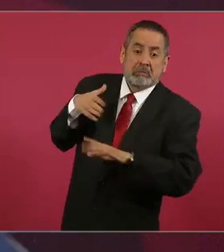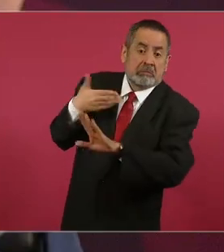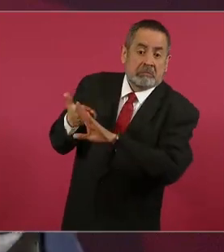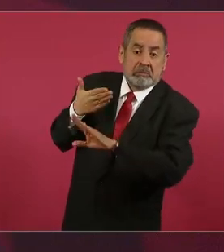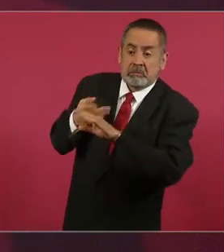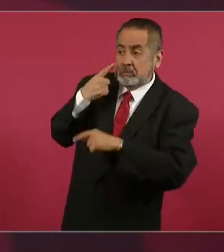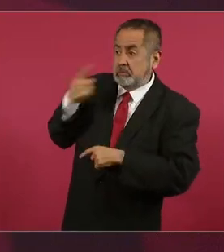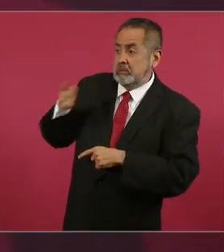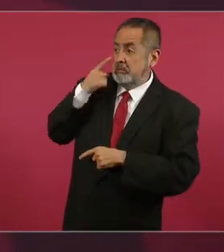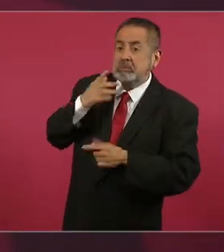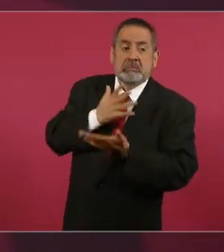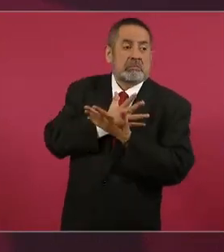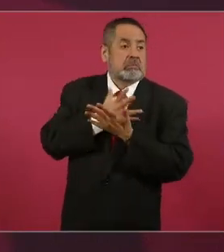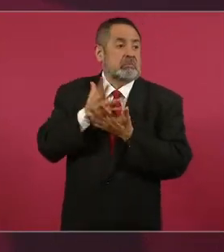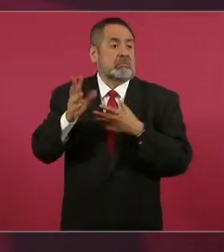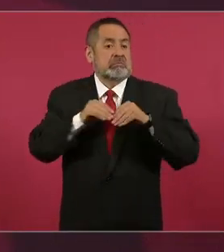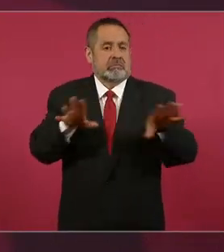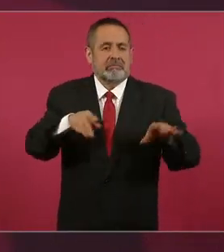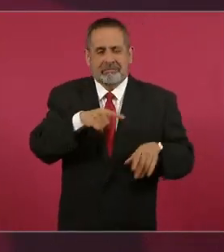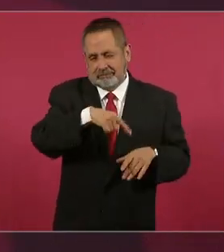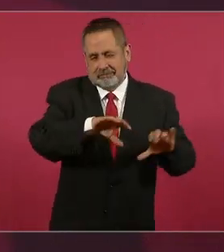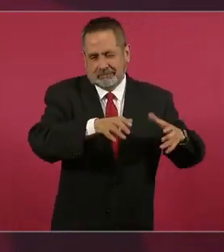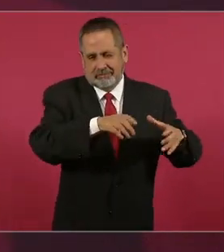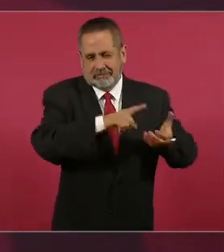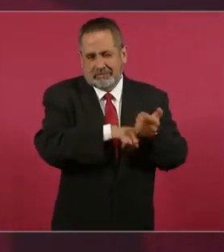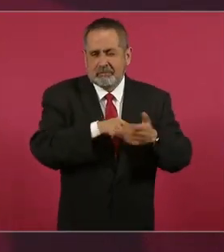y por el conservadurismo.